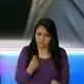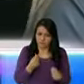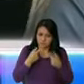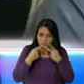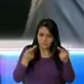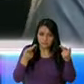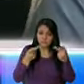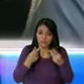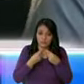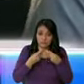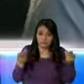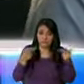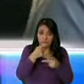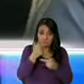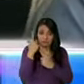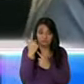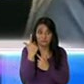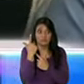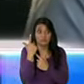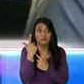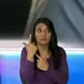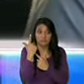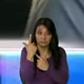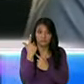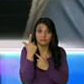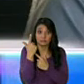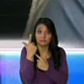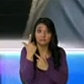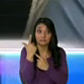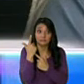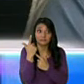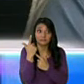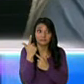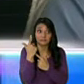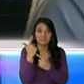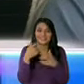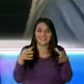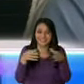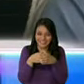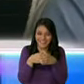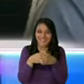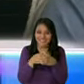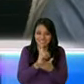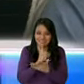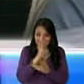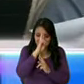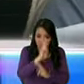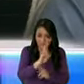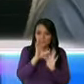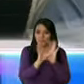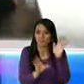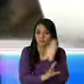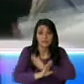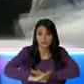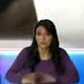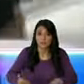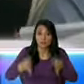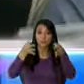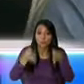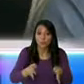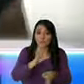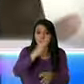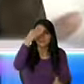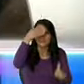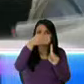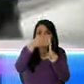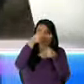el hecho de que nuestras Fuerzas Armadas están haciendo un comunicado respetando la Constitución y cumpliendo su misión, que